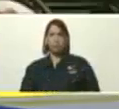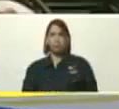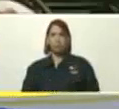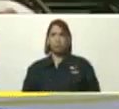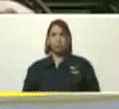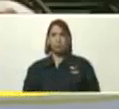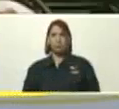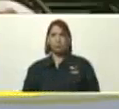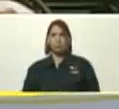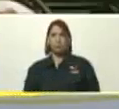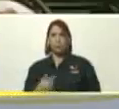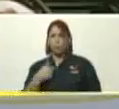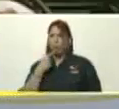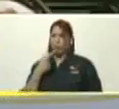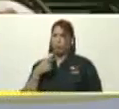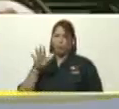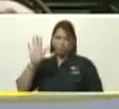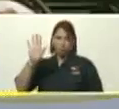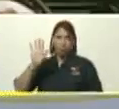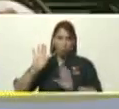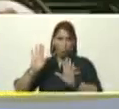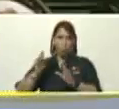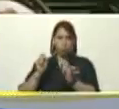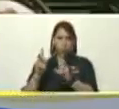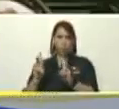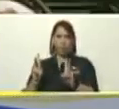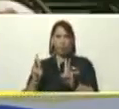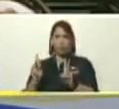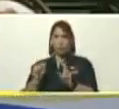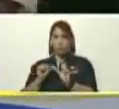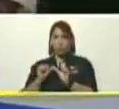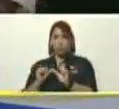Y yo le hice, me quedé ahí a su lado,